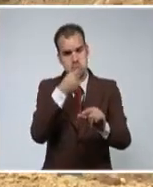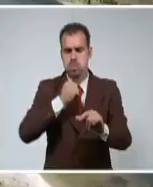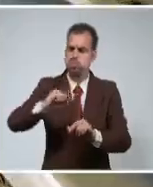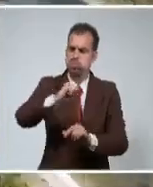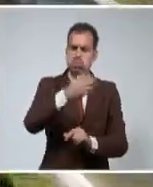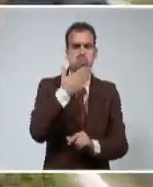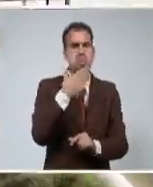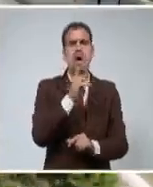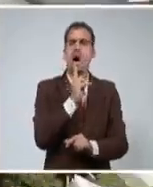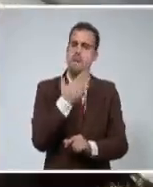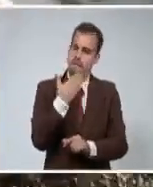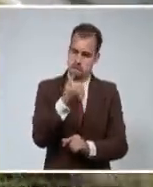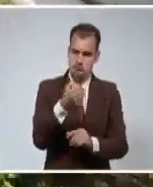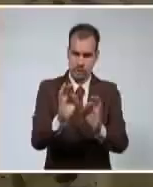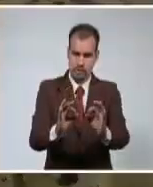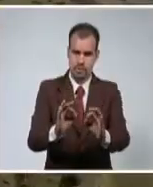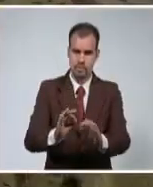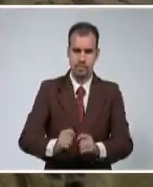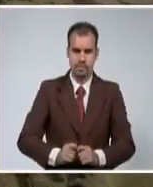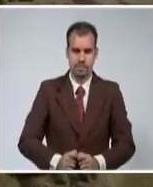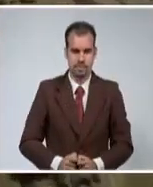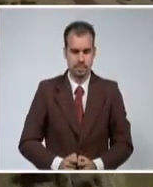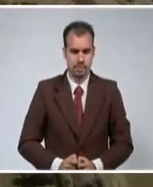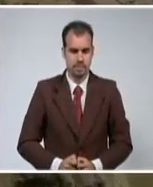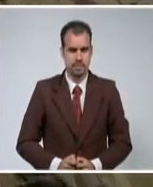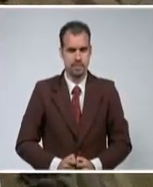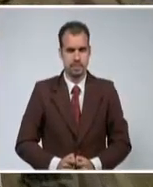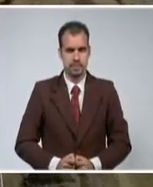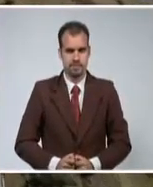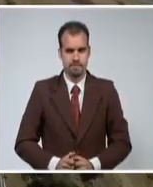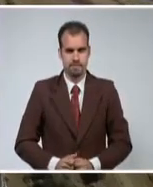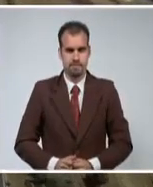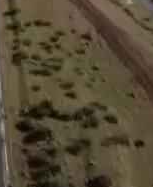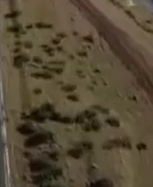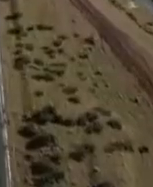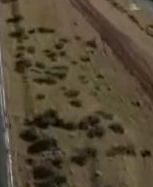Bernardo Espinosa, Sistema Informativo de la Televisión Cubana.